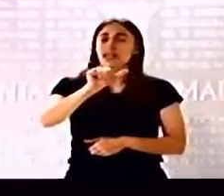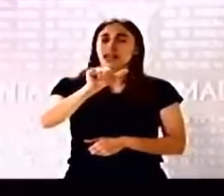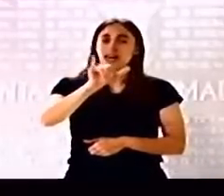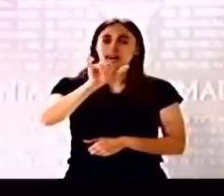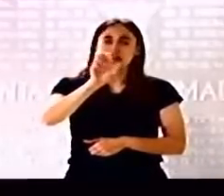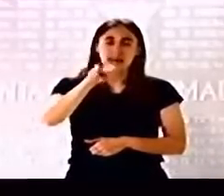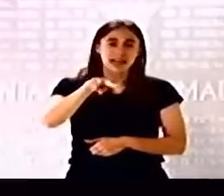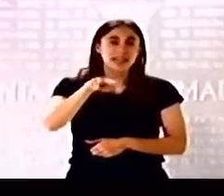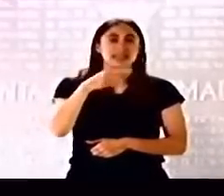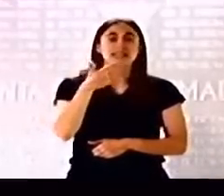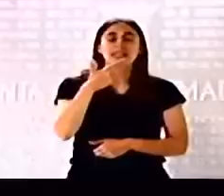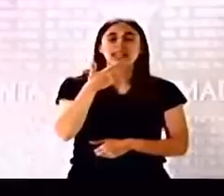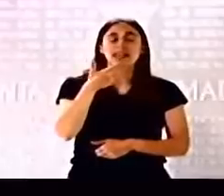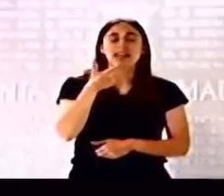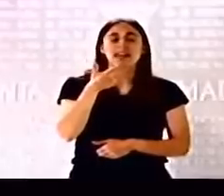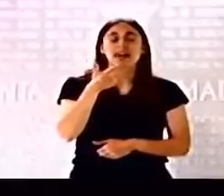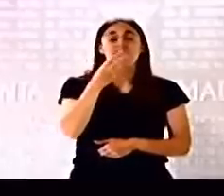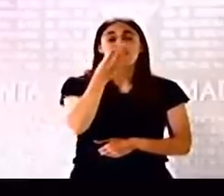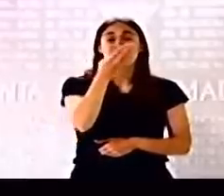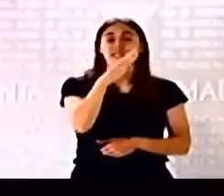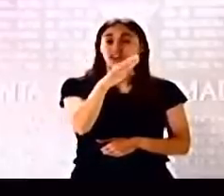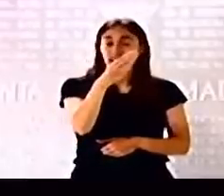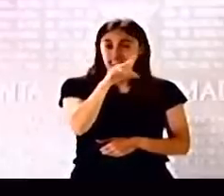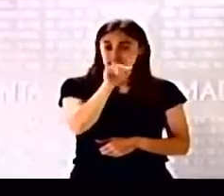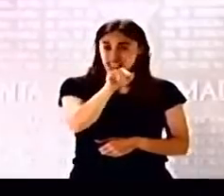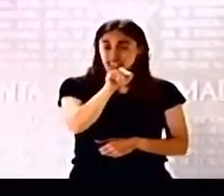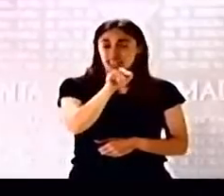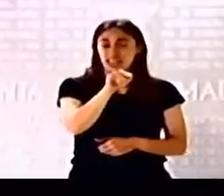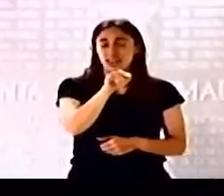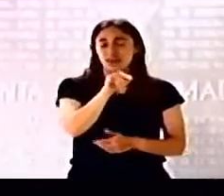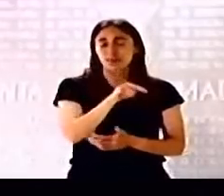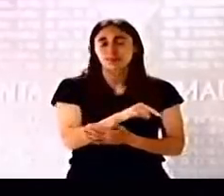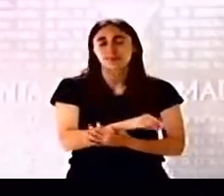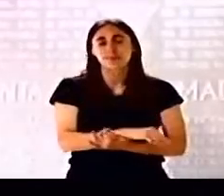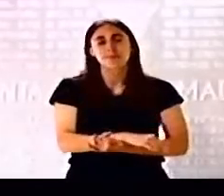que Pfizer adelanta